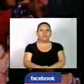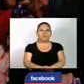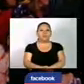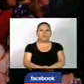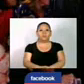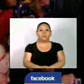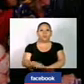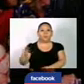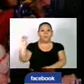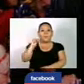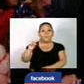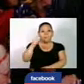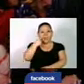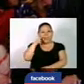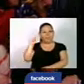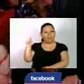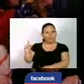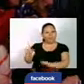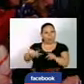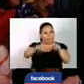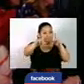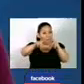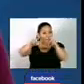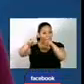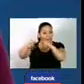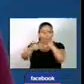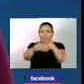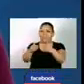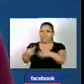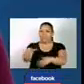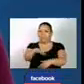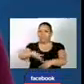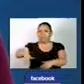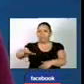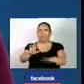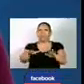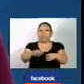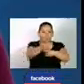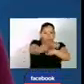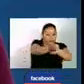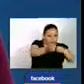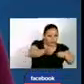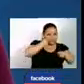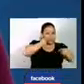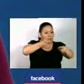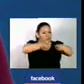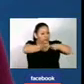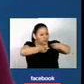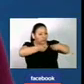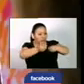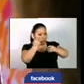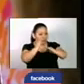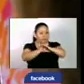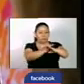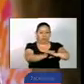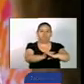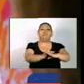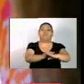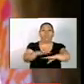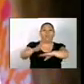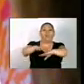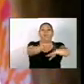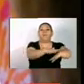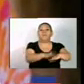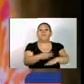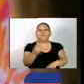este martes imágenes como esta se replican en varias partes del país luego de que los centros para el control y la prevención de enfermedades anunciaran que es seguro